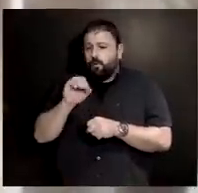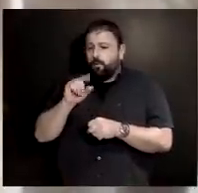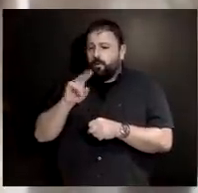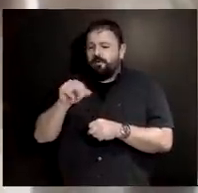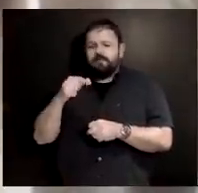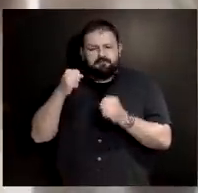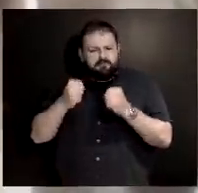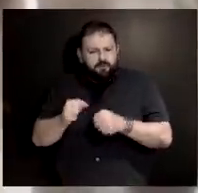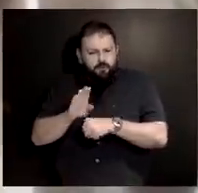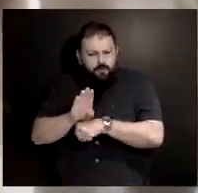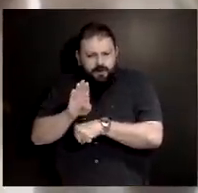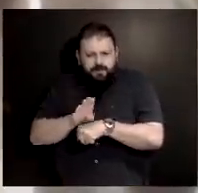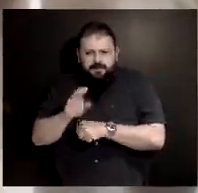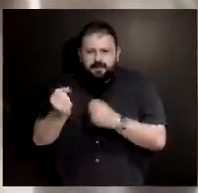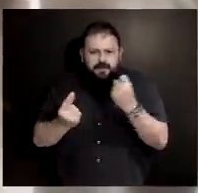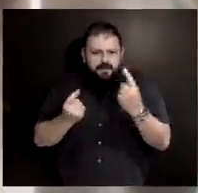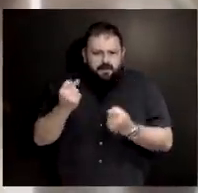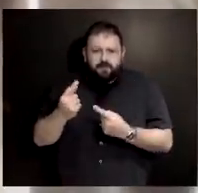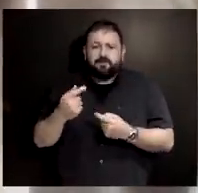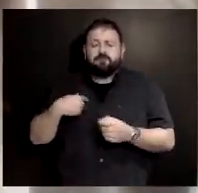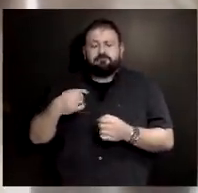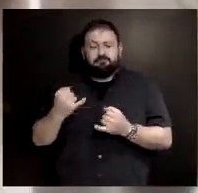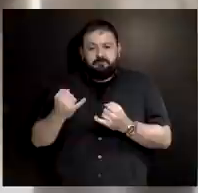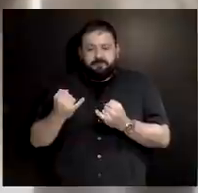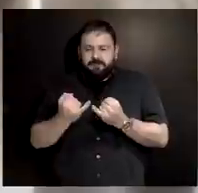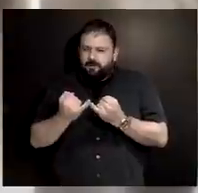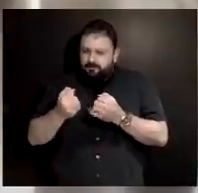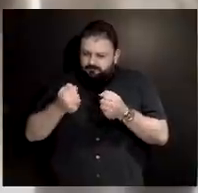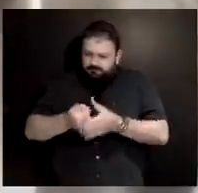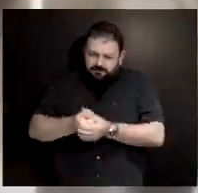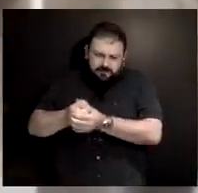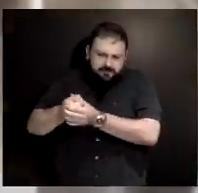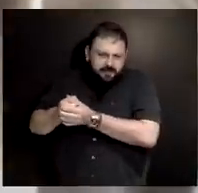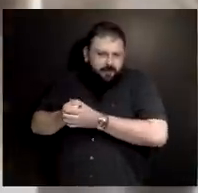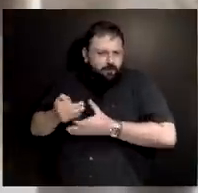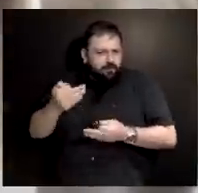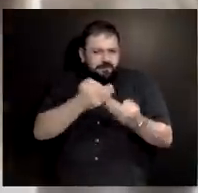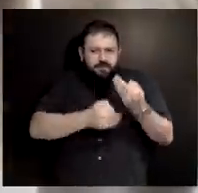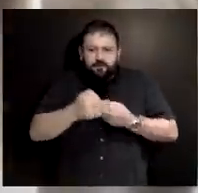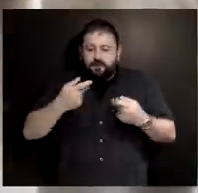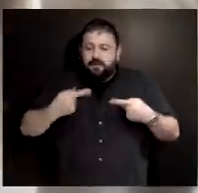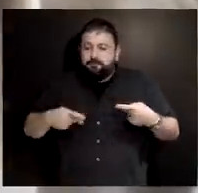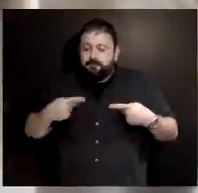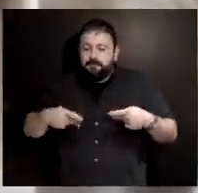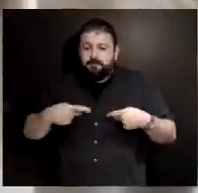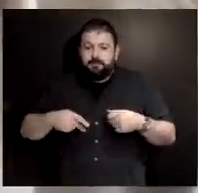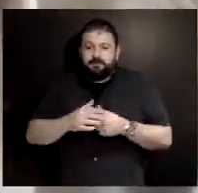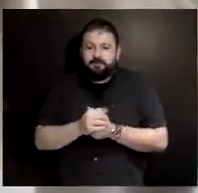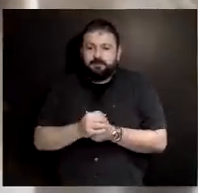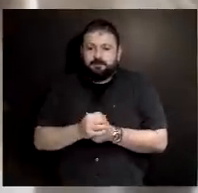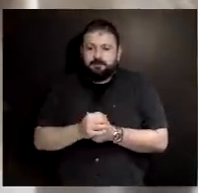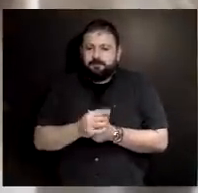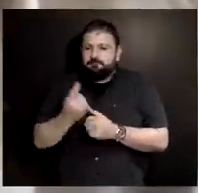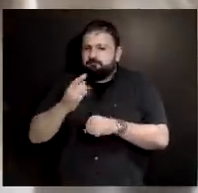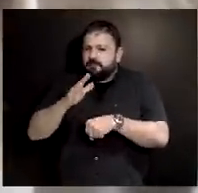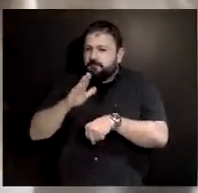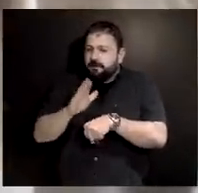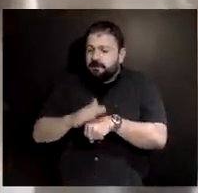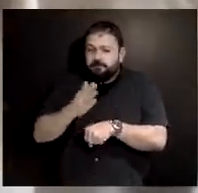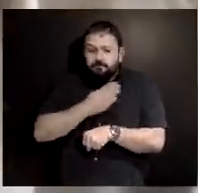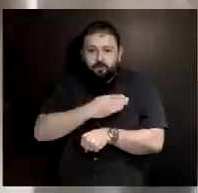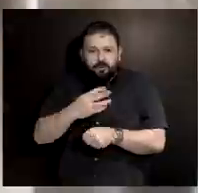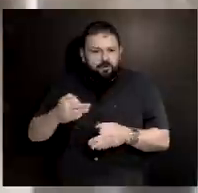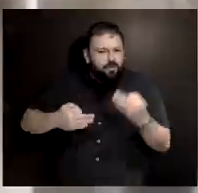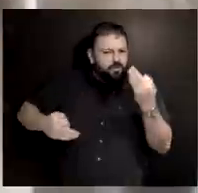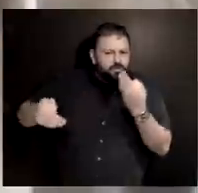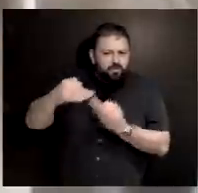gente de Brasil, saludos a la gente de Brasil, tudo bem, qué más, bueno, pues a toda la gente que nos